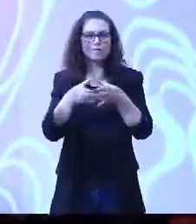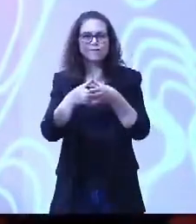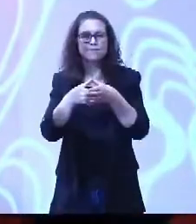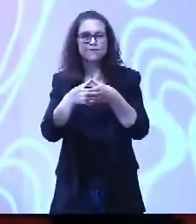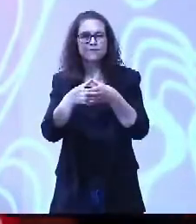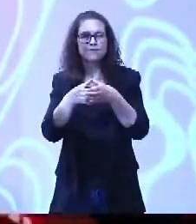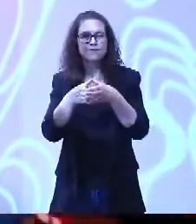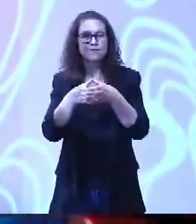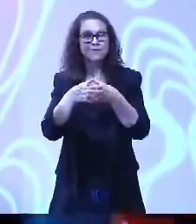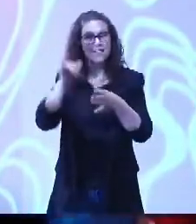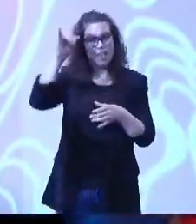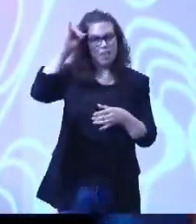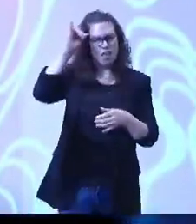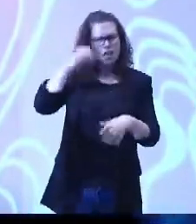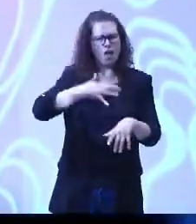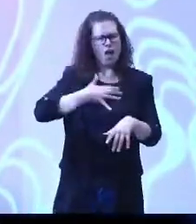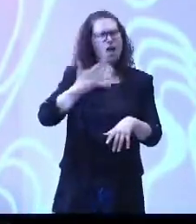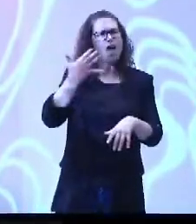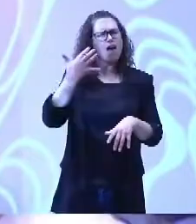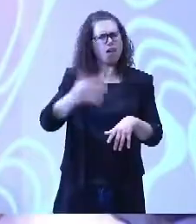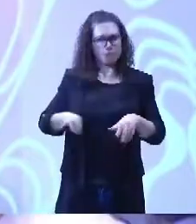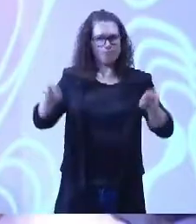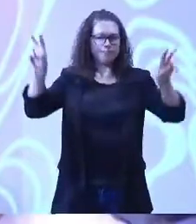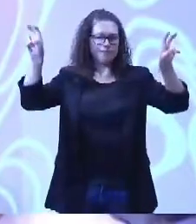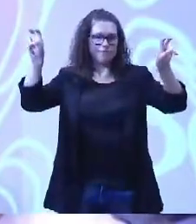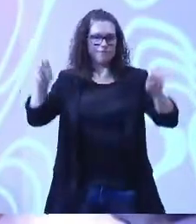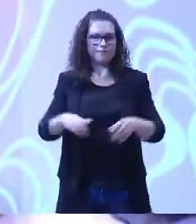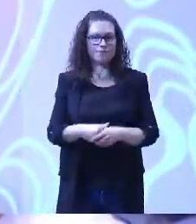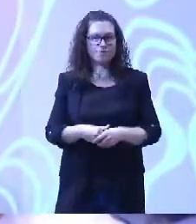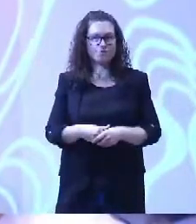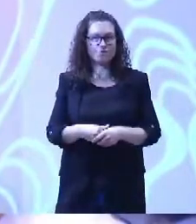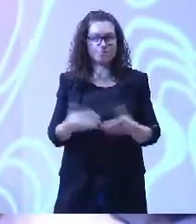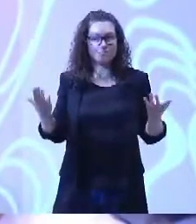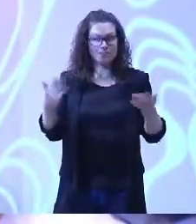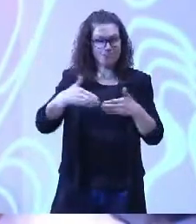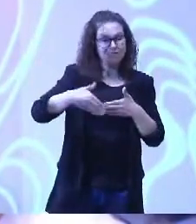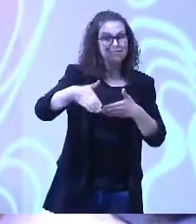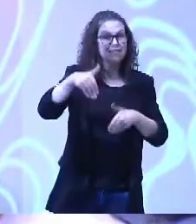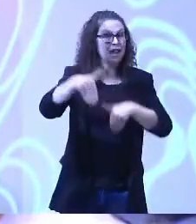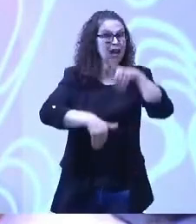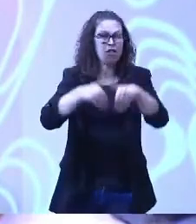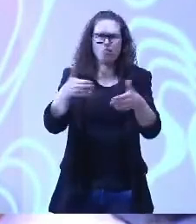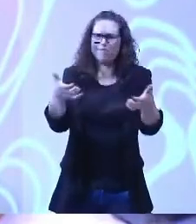porque somos la izquierda que puede, tenemos que ganar las elecciones.